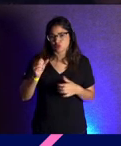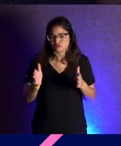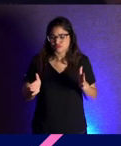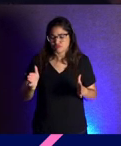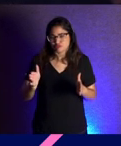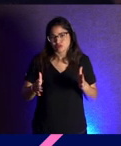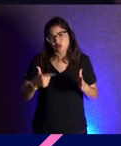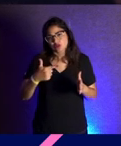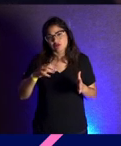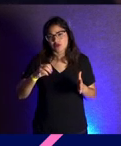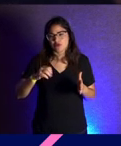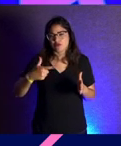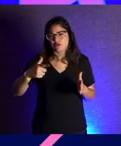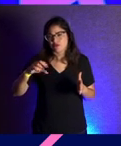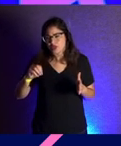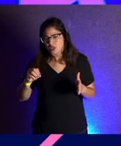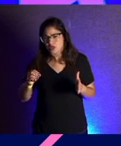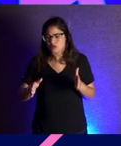I was working in Colombia.